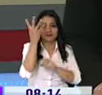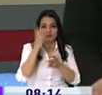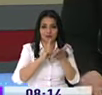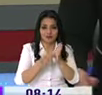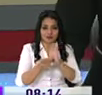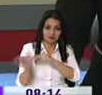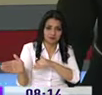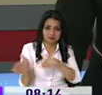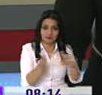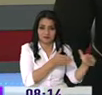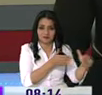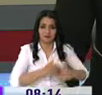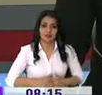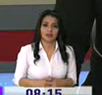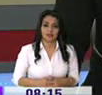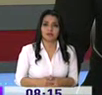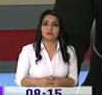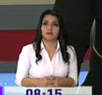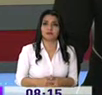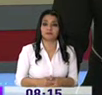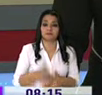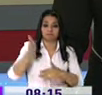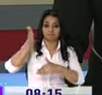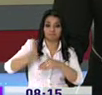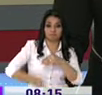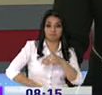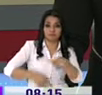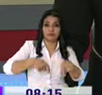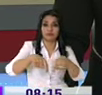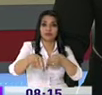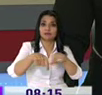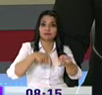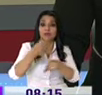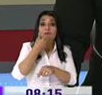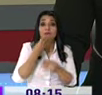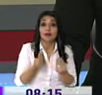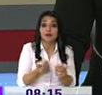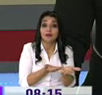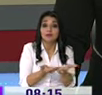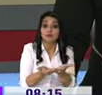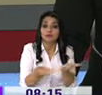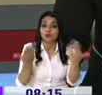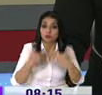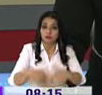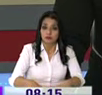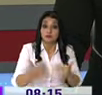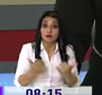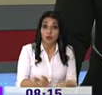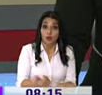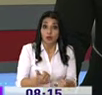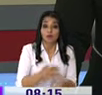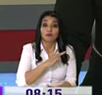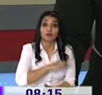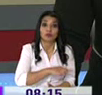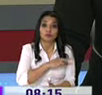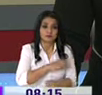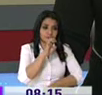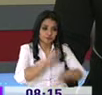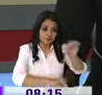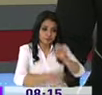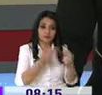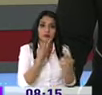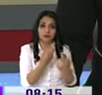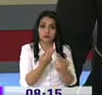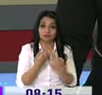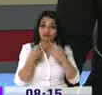les contamos que finalizó el plazo para que los transportistas mejoren la calidad del servicio. Ahora el Cabildo evaluará los resultados y anunciará